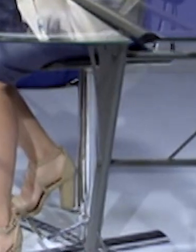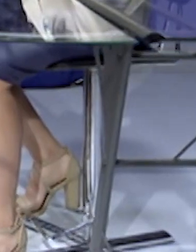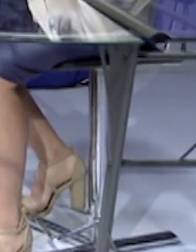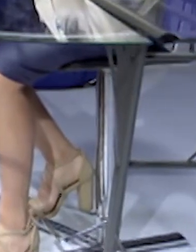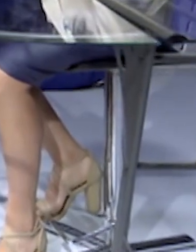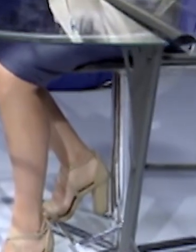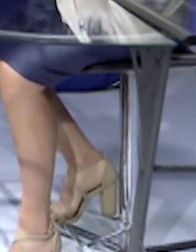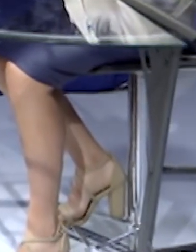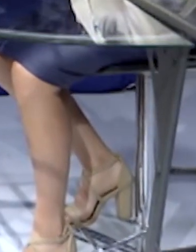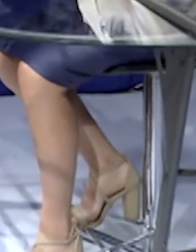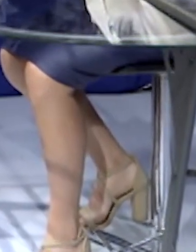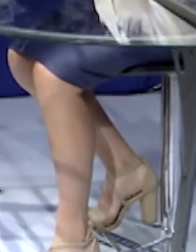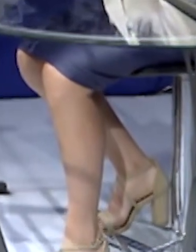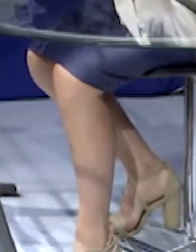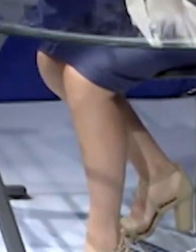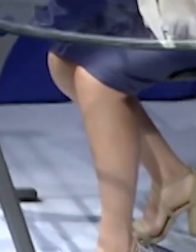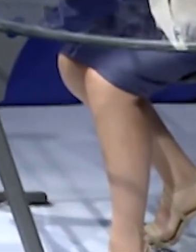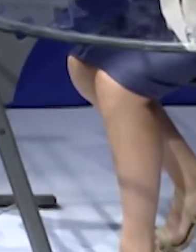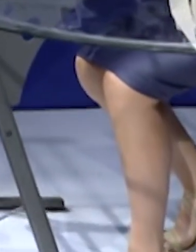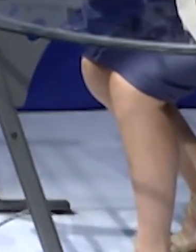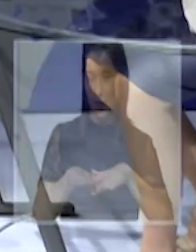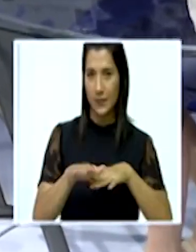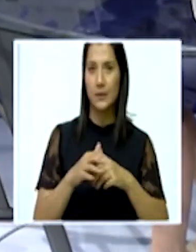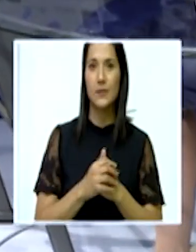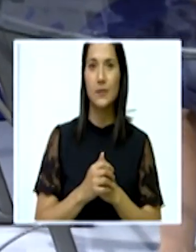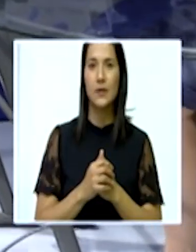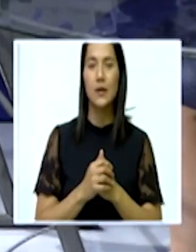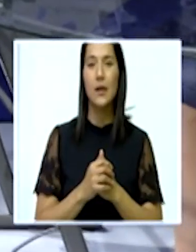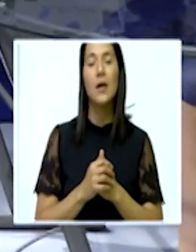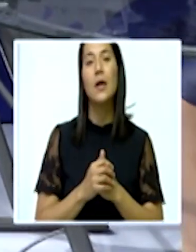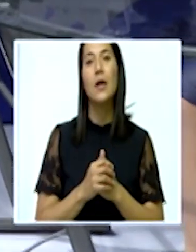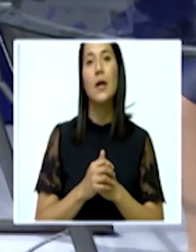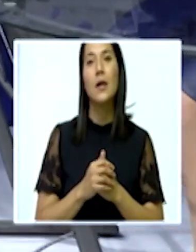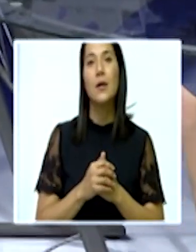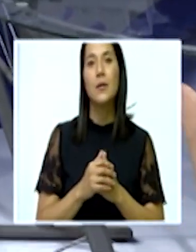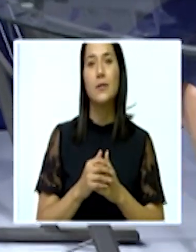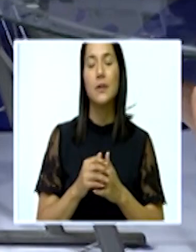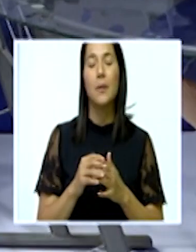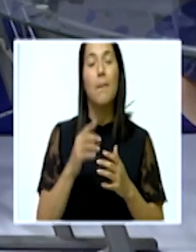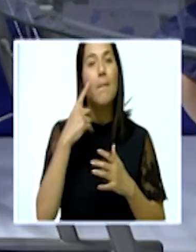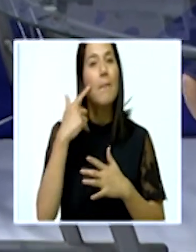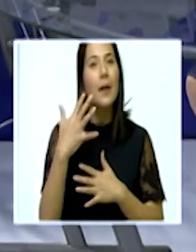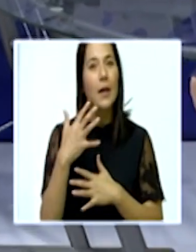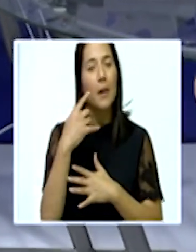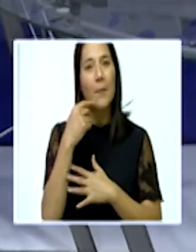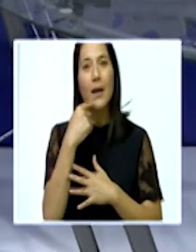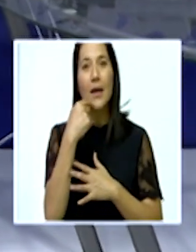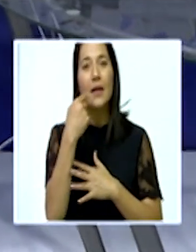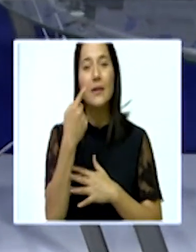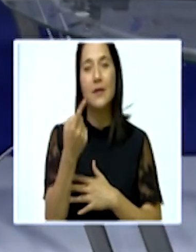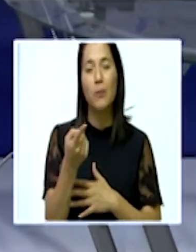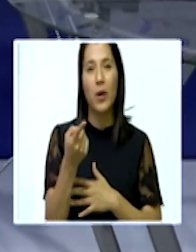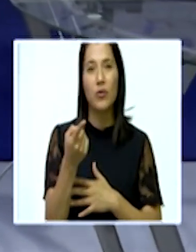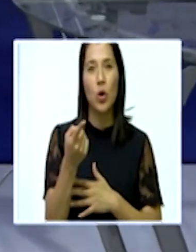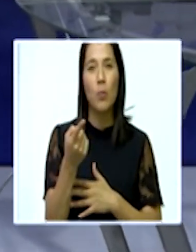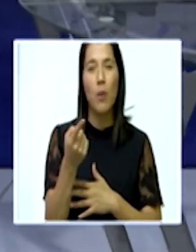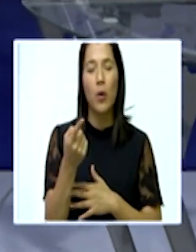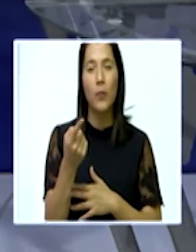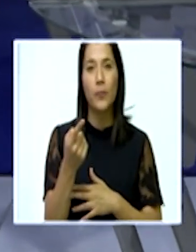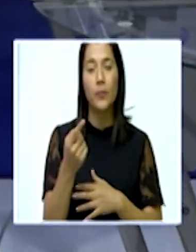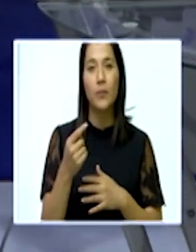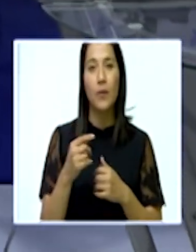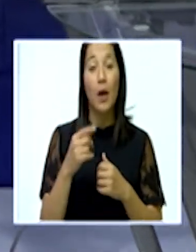5 etapas y así se lo explico en la clínica a mis pacientes para que digan, ay, sí, yo estoy en esta etapa o yo estoy en esta